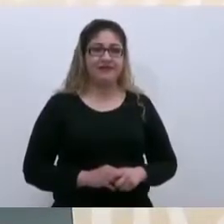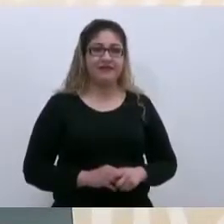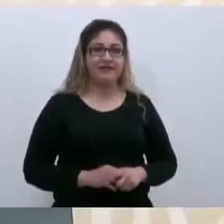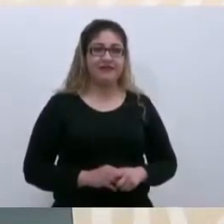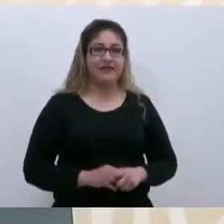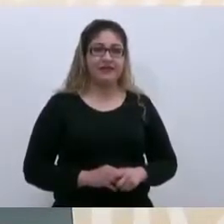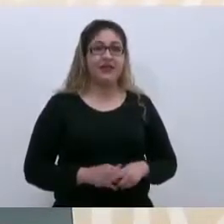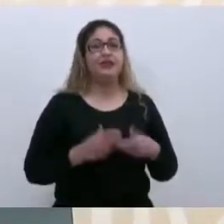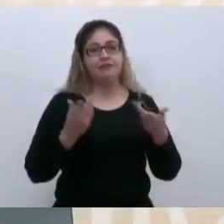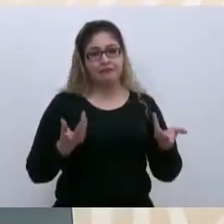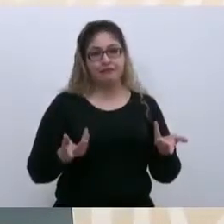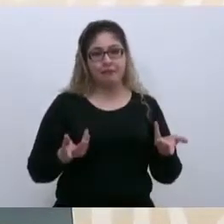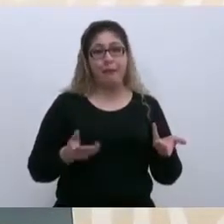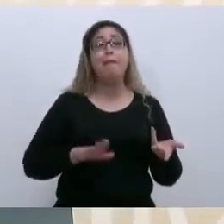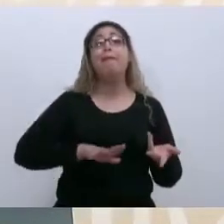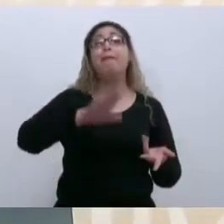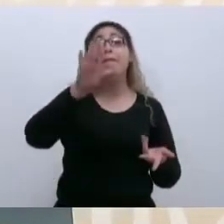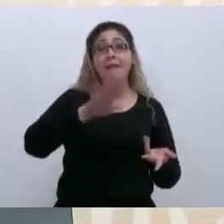amenaza,